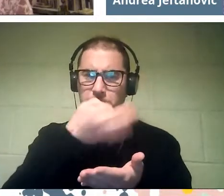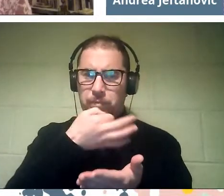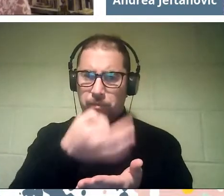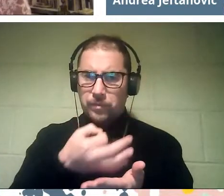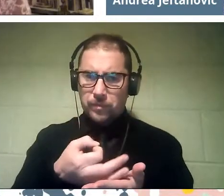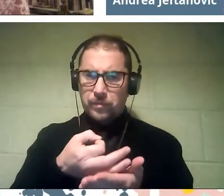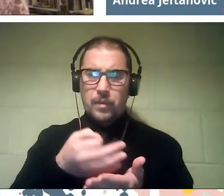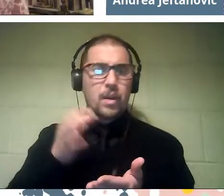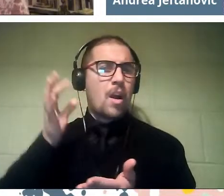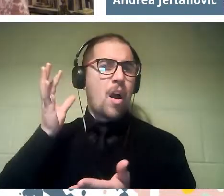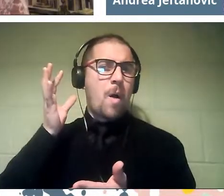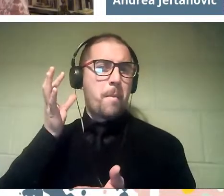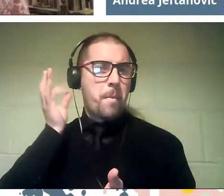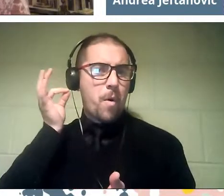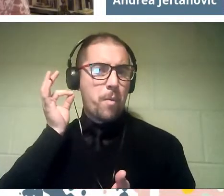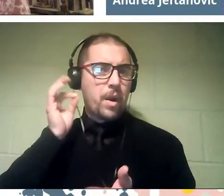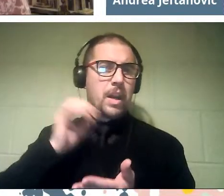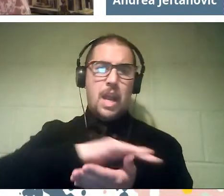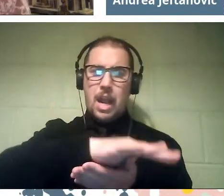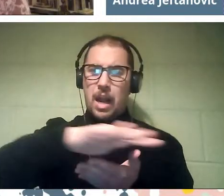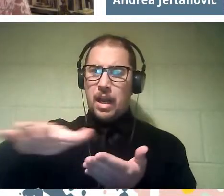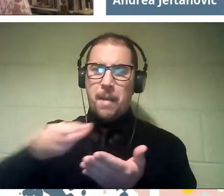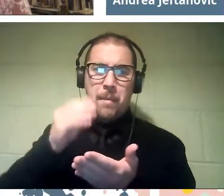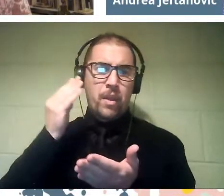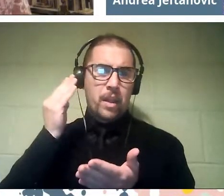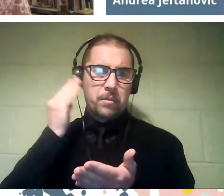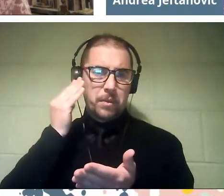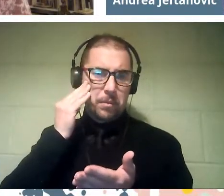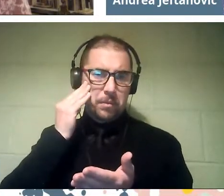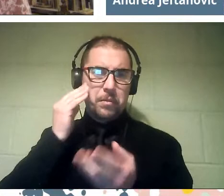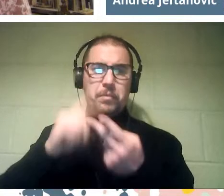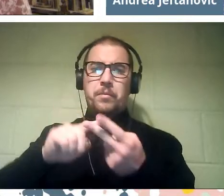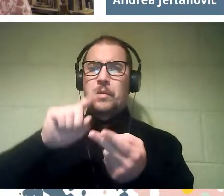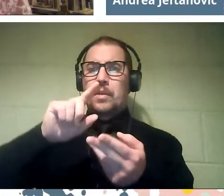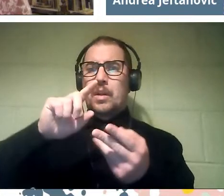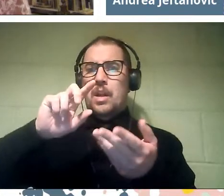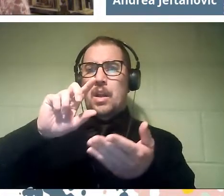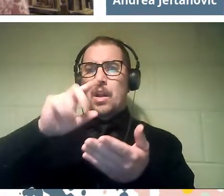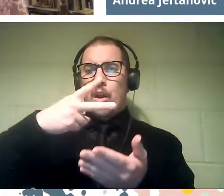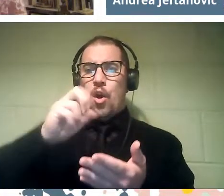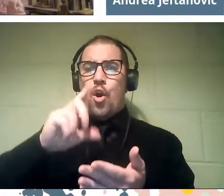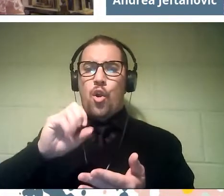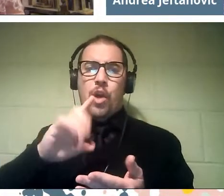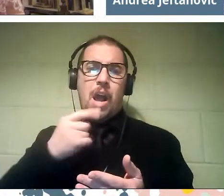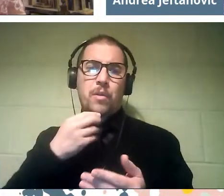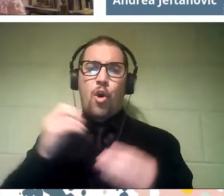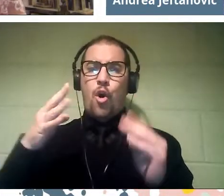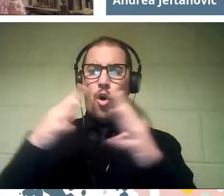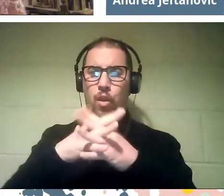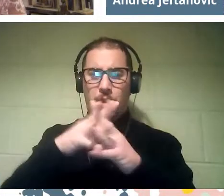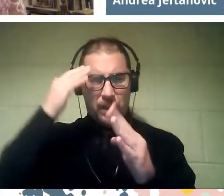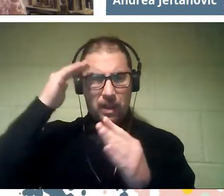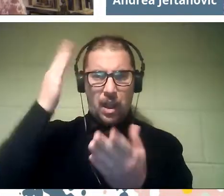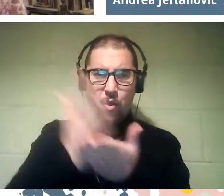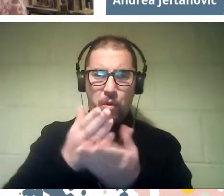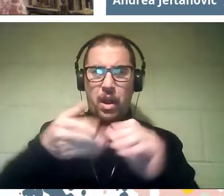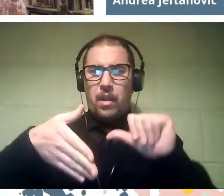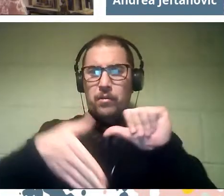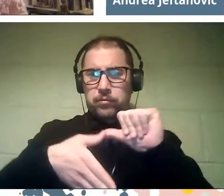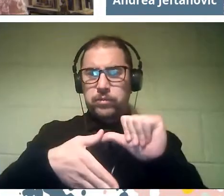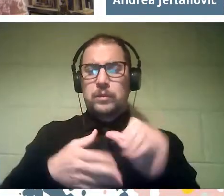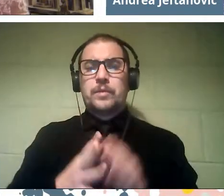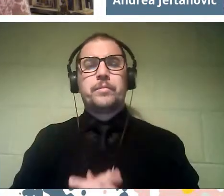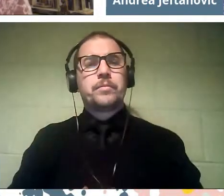por mujeres en el campo de la memoria del Holocausto y las dictaduras del cono sur